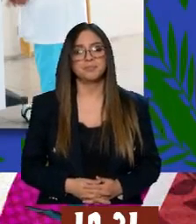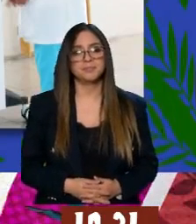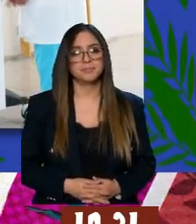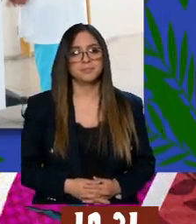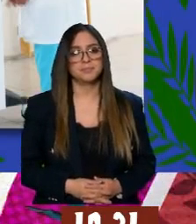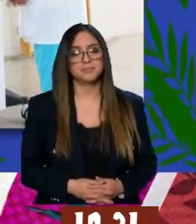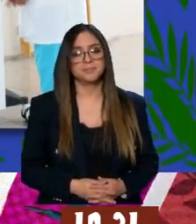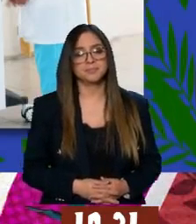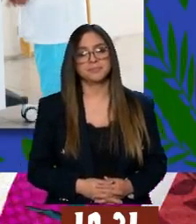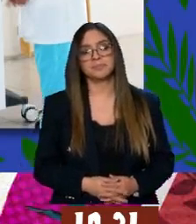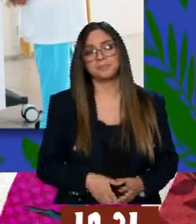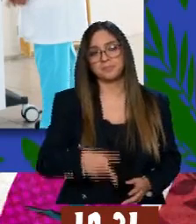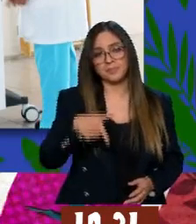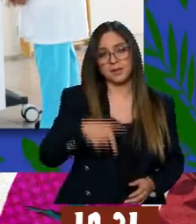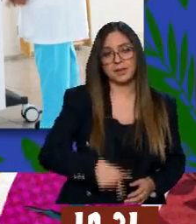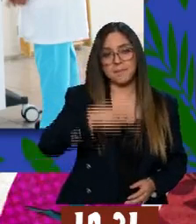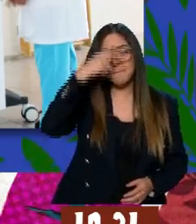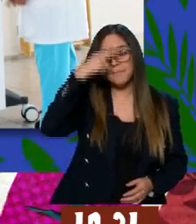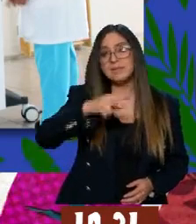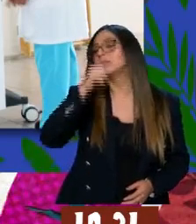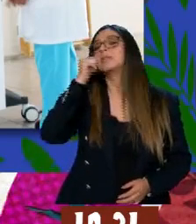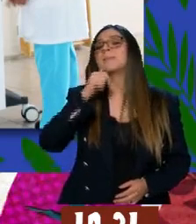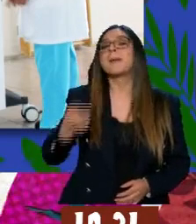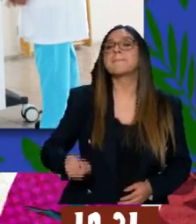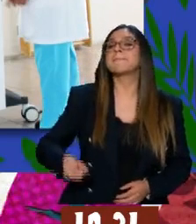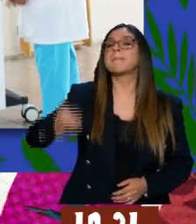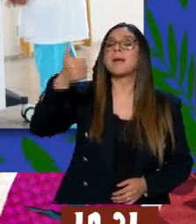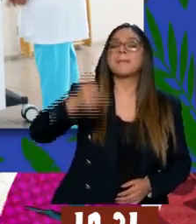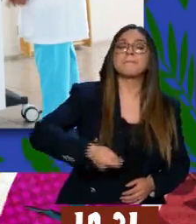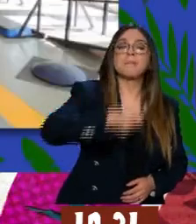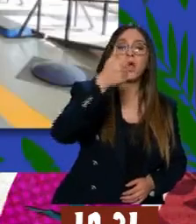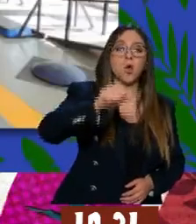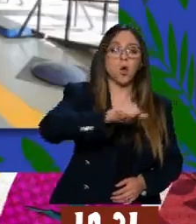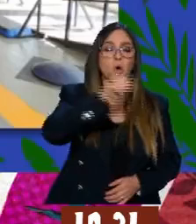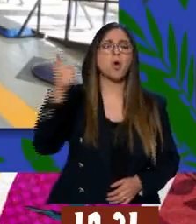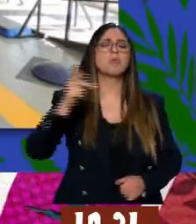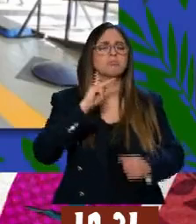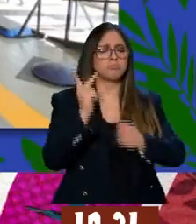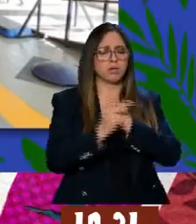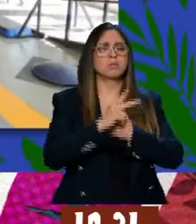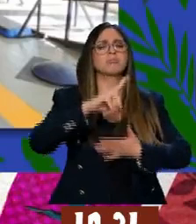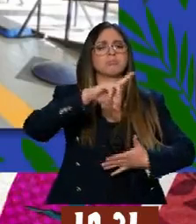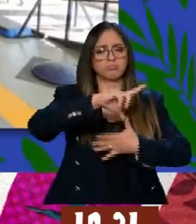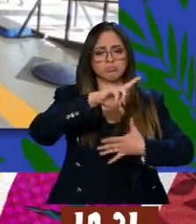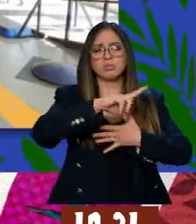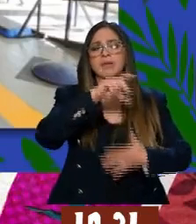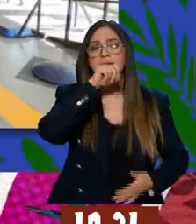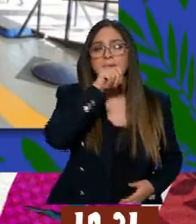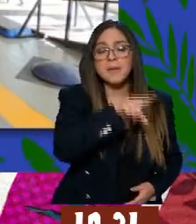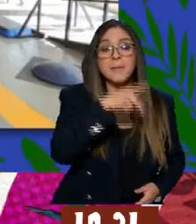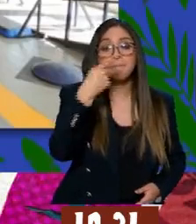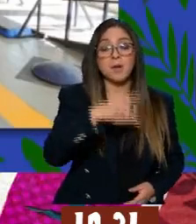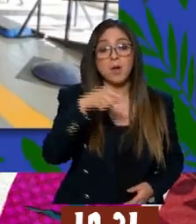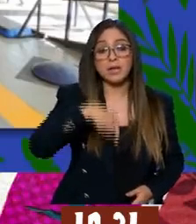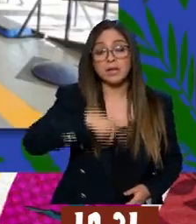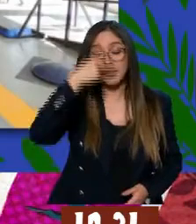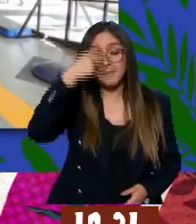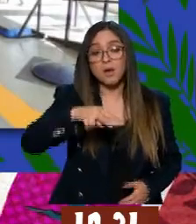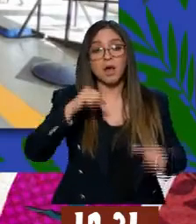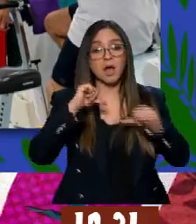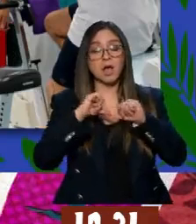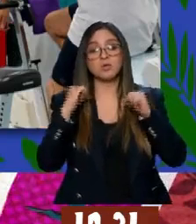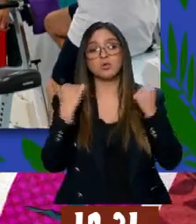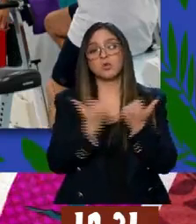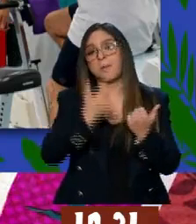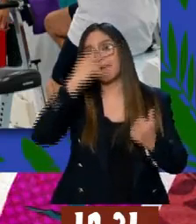nuestro país es pionero en estos programas, hay otros países también latinoamericanos, pero en México tenemos, por ejemplo, la Sociedad Mexicana para el Cuidado del